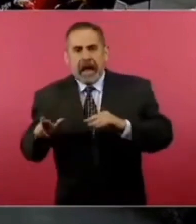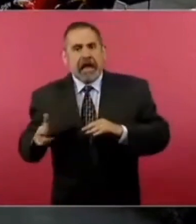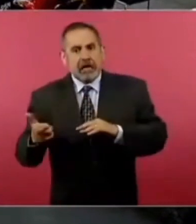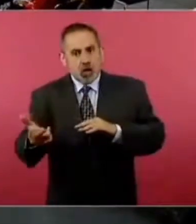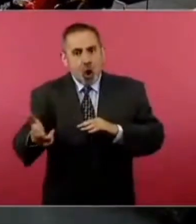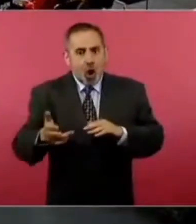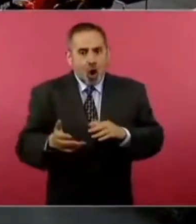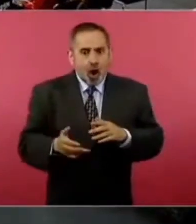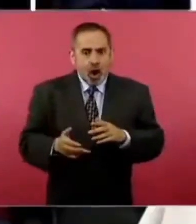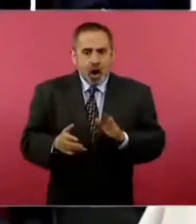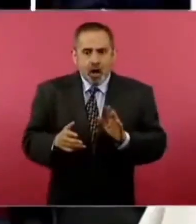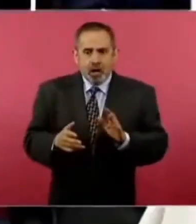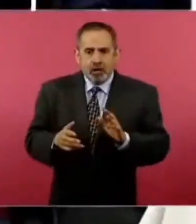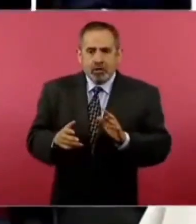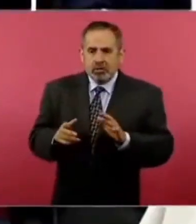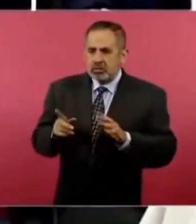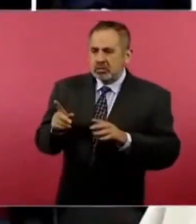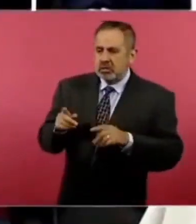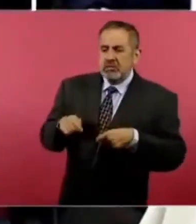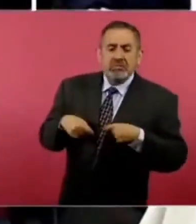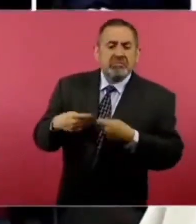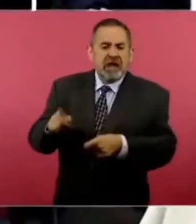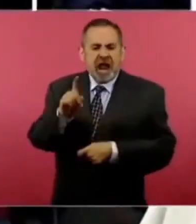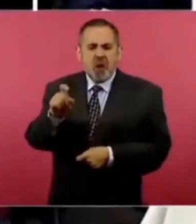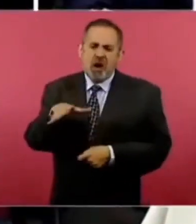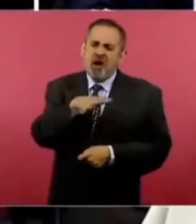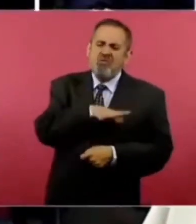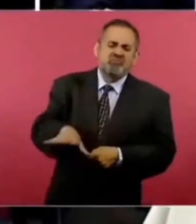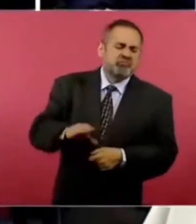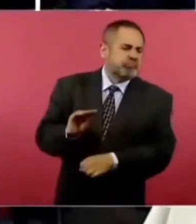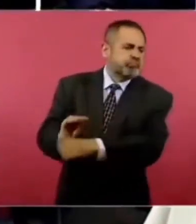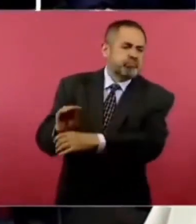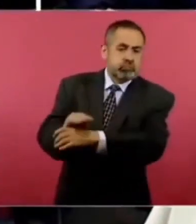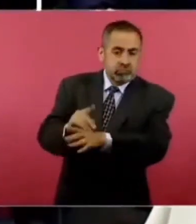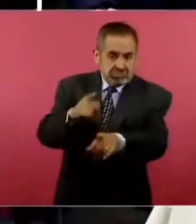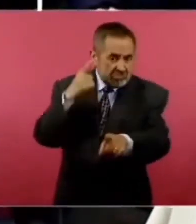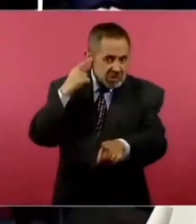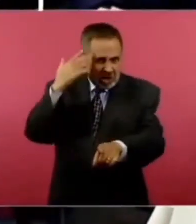y Nicaragua a los solicitantes de asilo